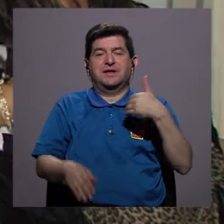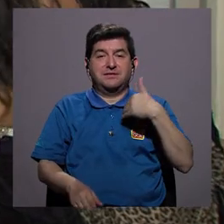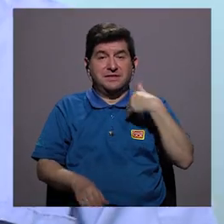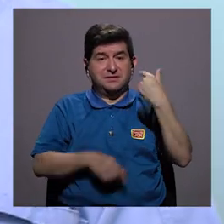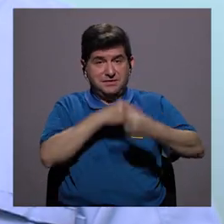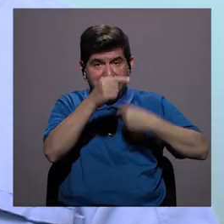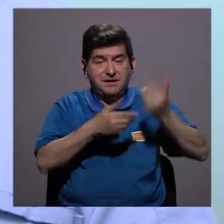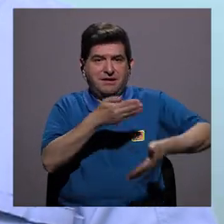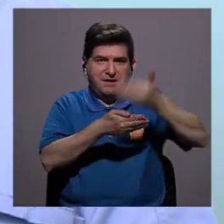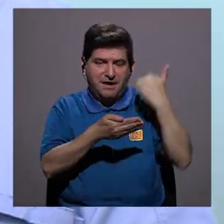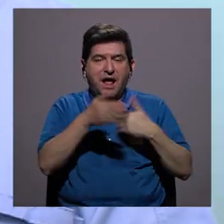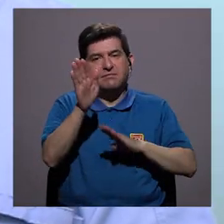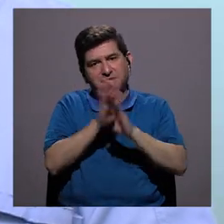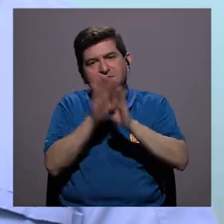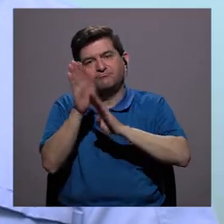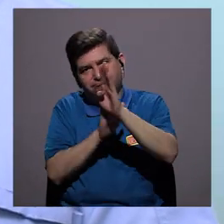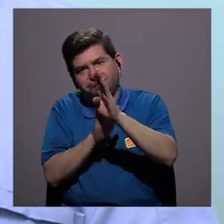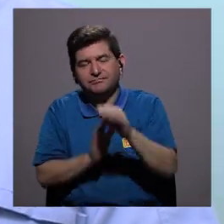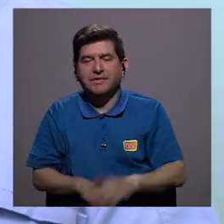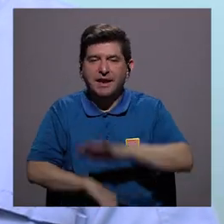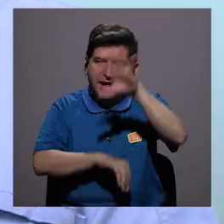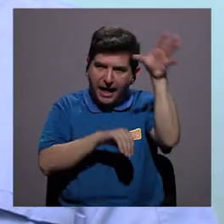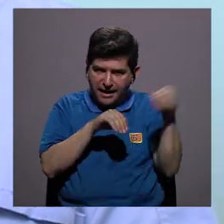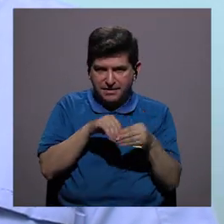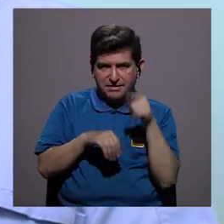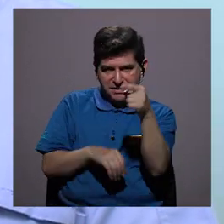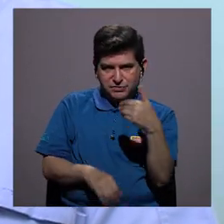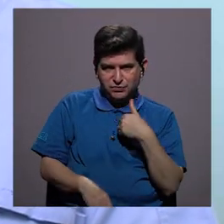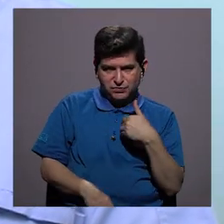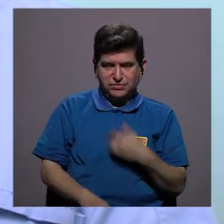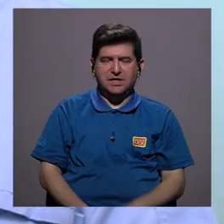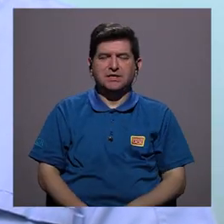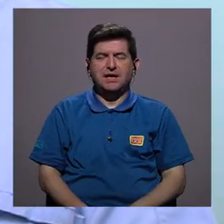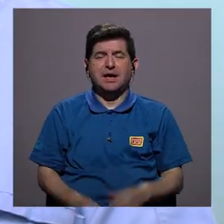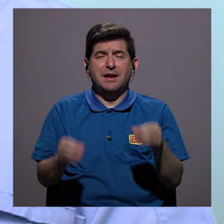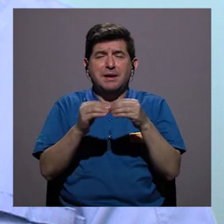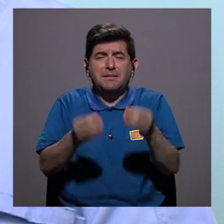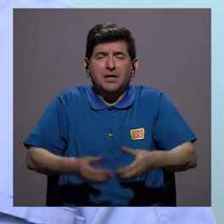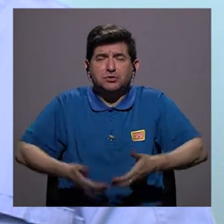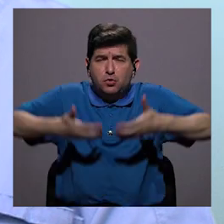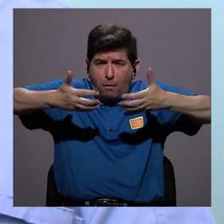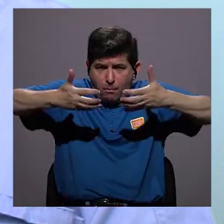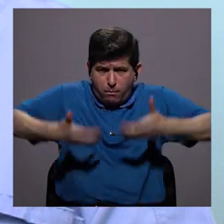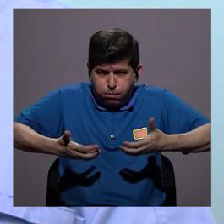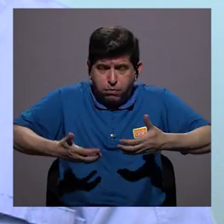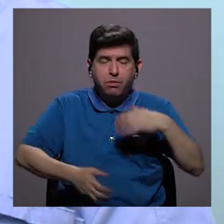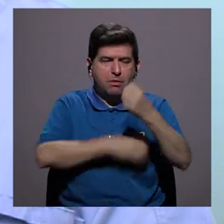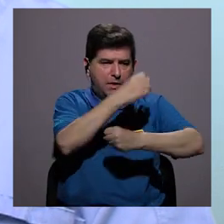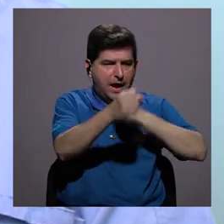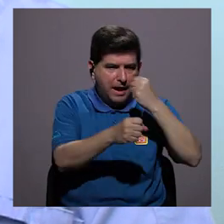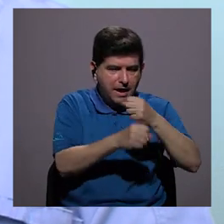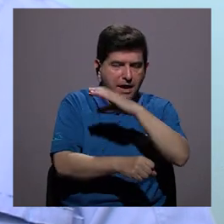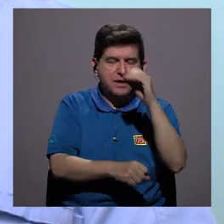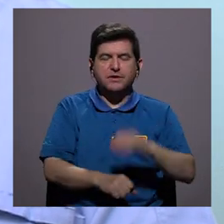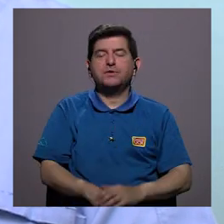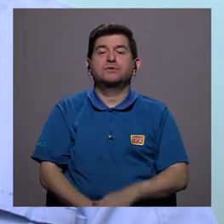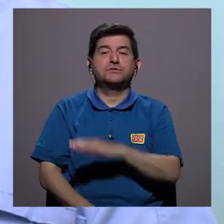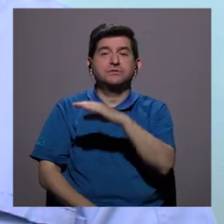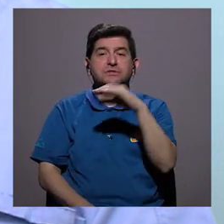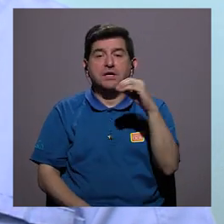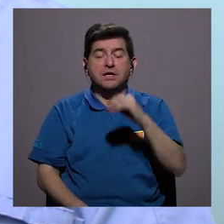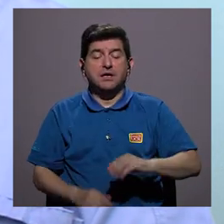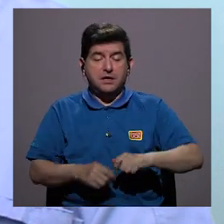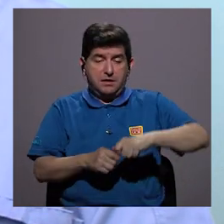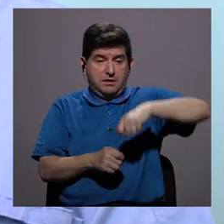el genético para desarrollarlo. Si además de eso usted tiene más del peso que le corresponde por edad y tamaño, va